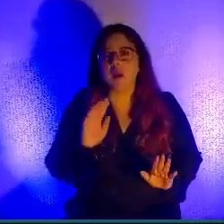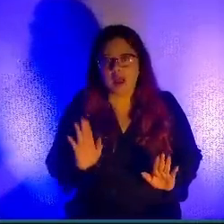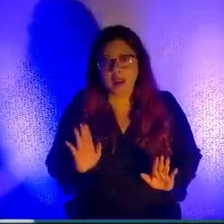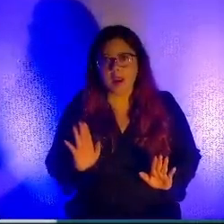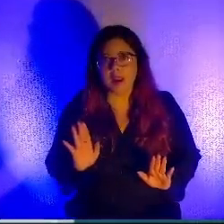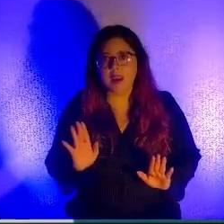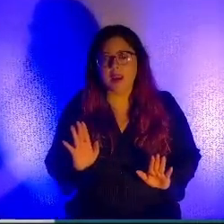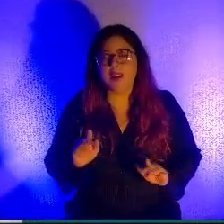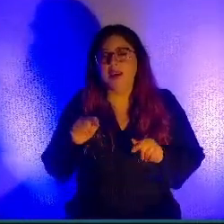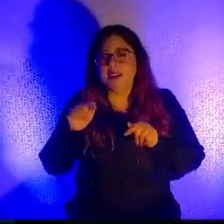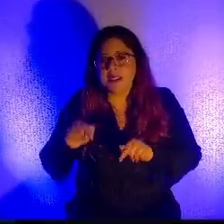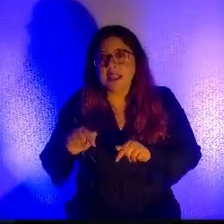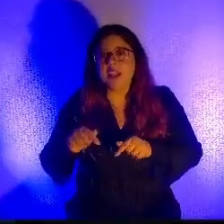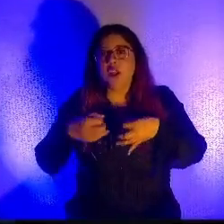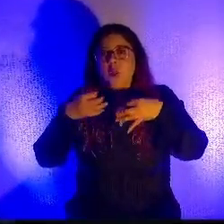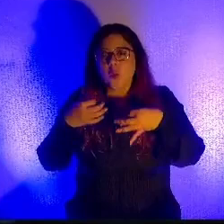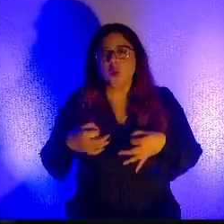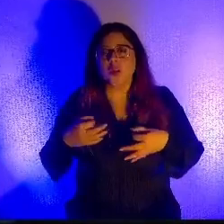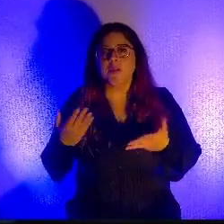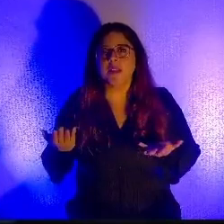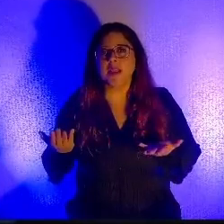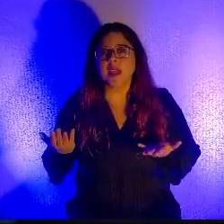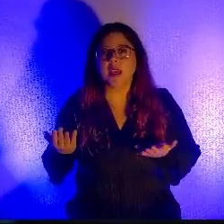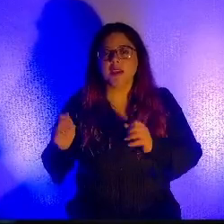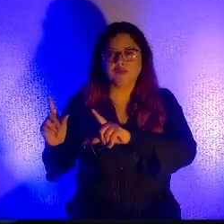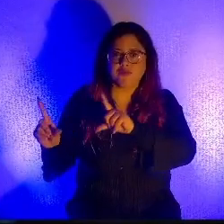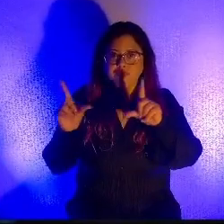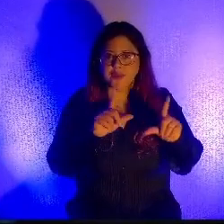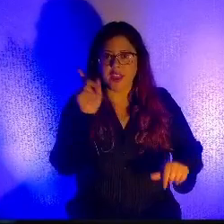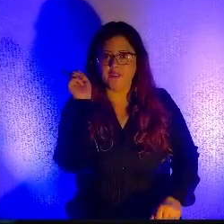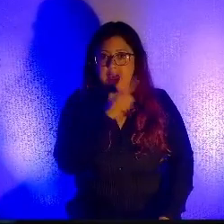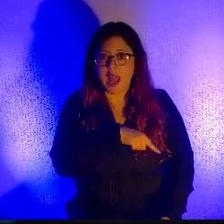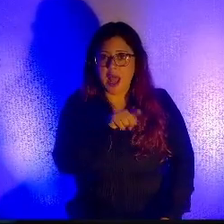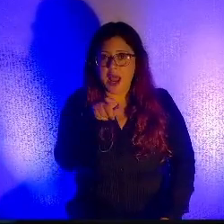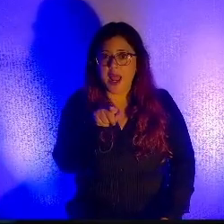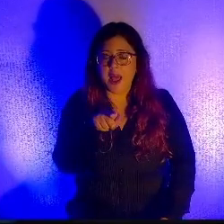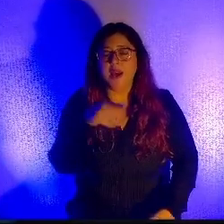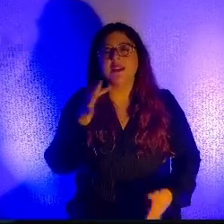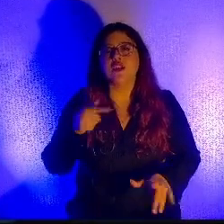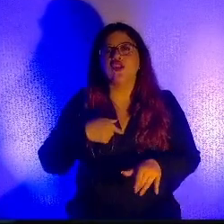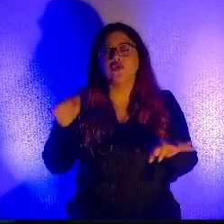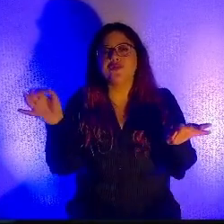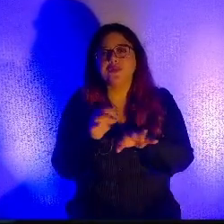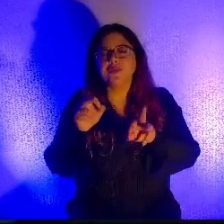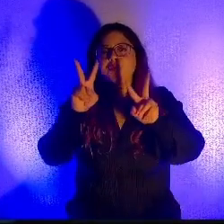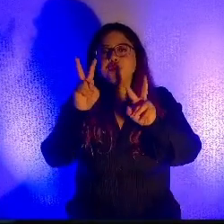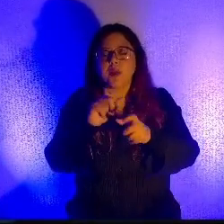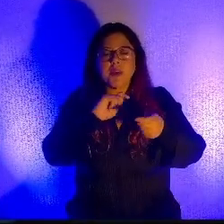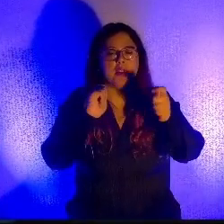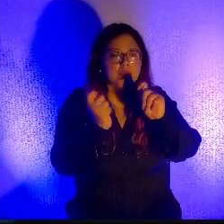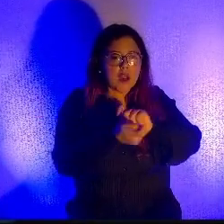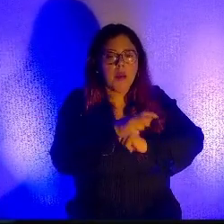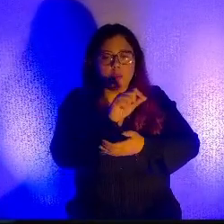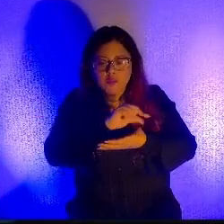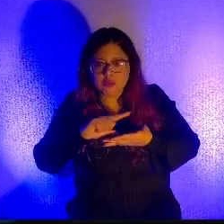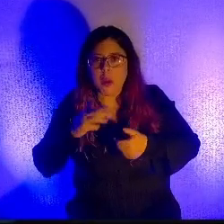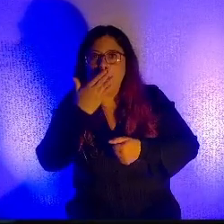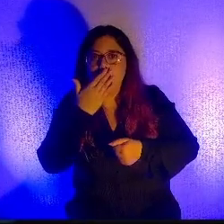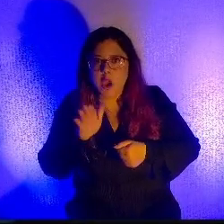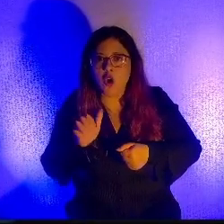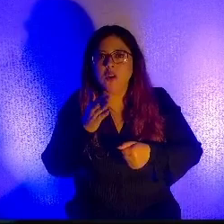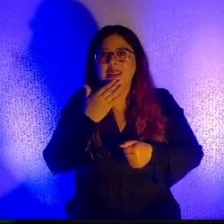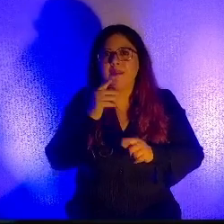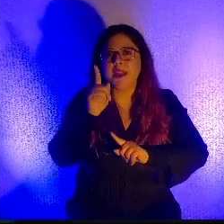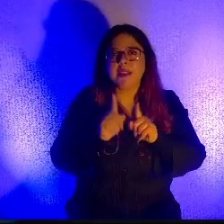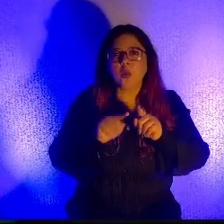y yo dejo acá Este como slide final no hablé de mejorías incrementales y mejorías